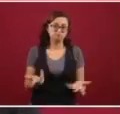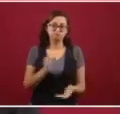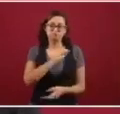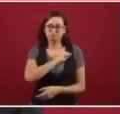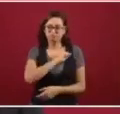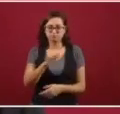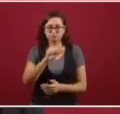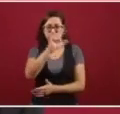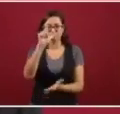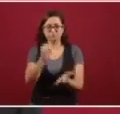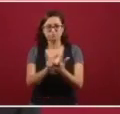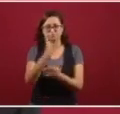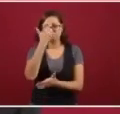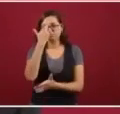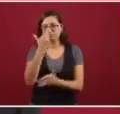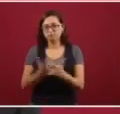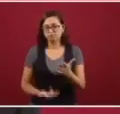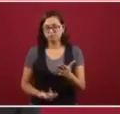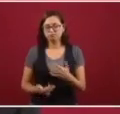ilícitos,